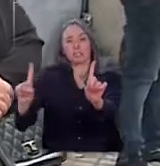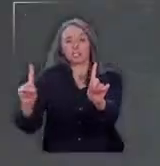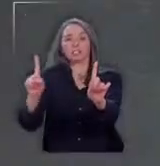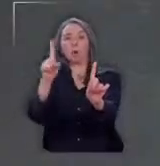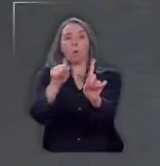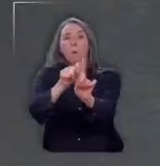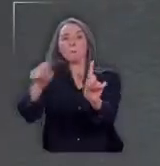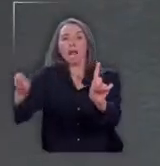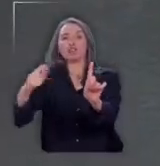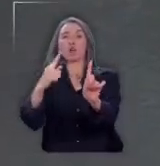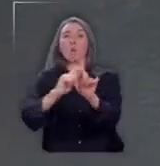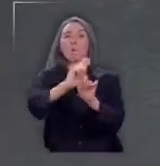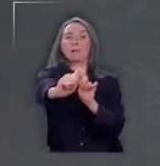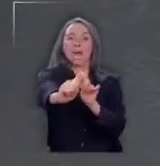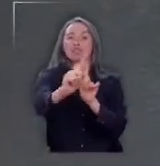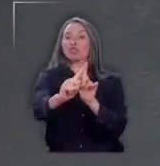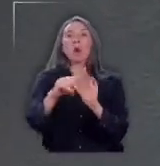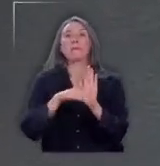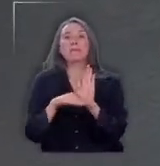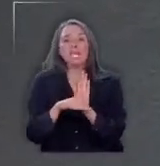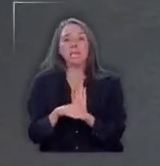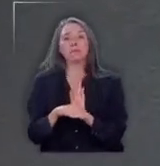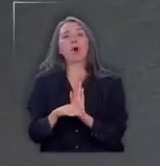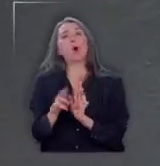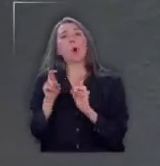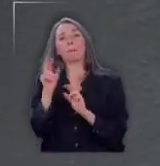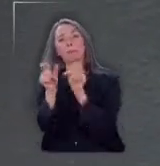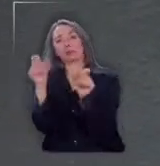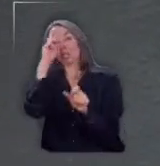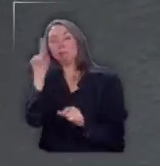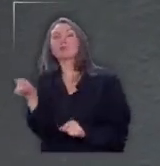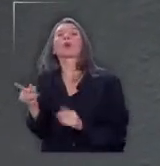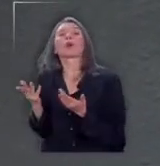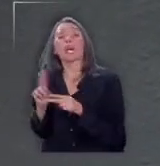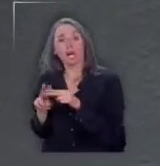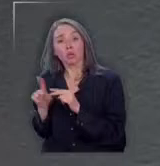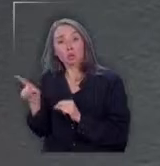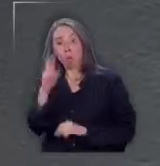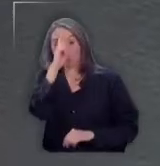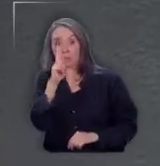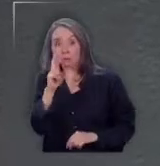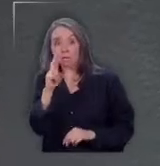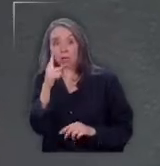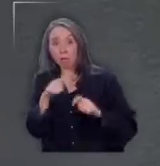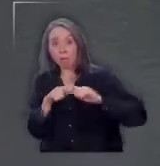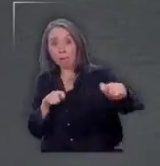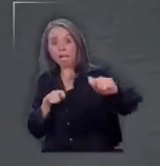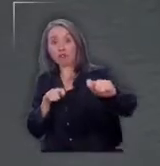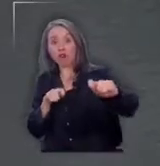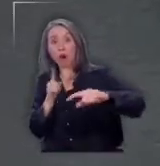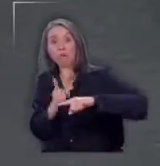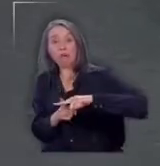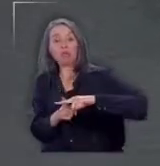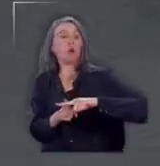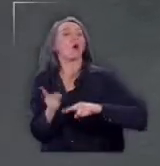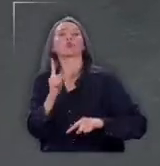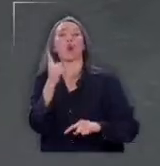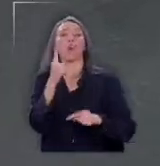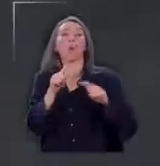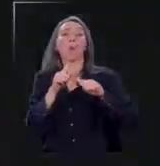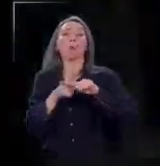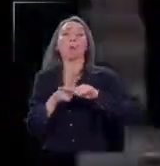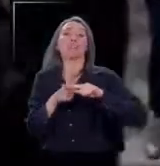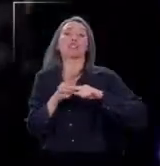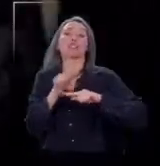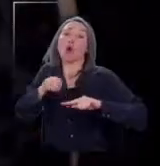de 1 metro Ojalá la gente respete Eso es lo importante en su caso por ejemplo creen que está respetando ahora medio no el metro y medio no pero el